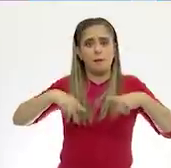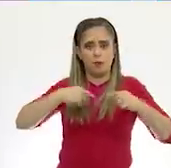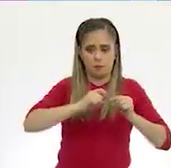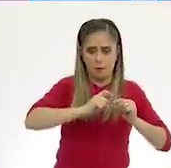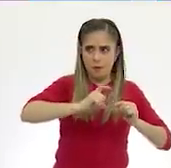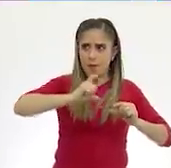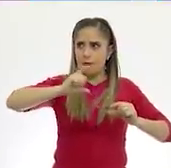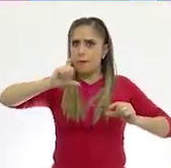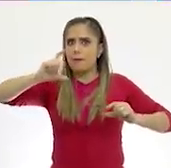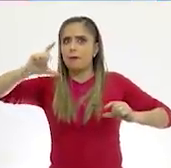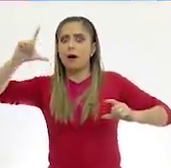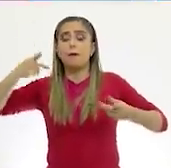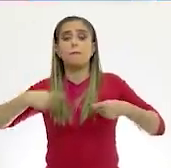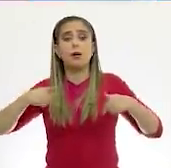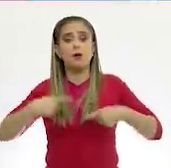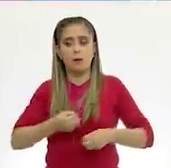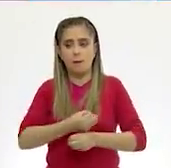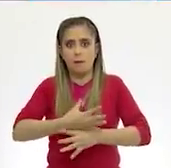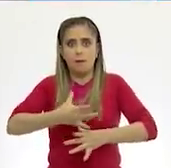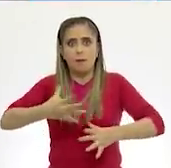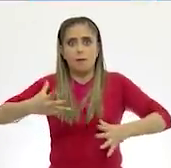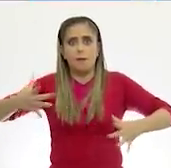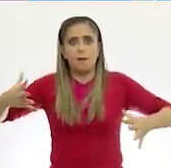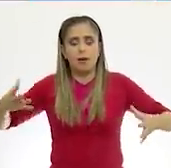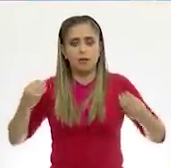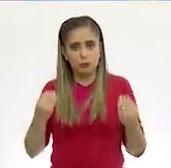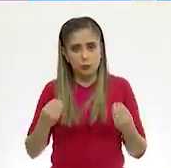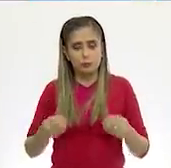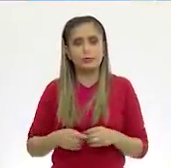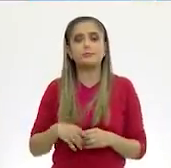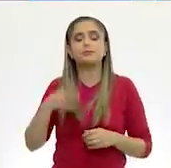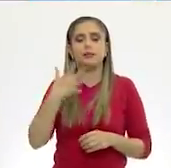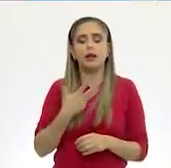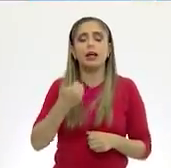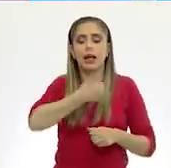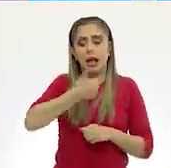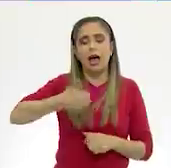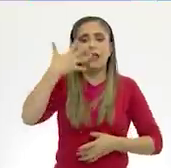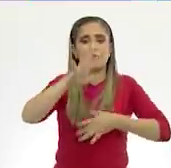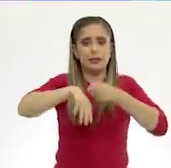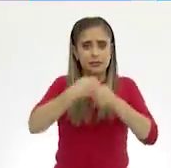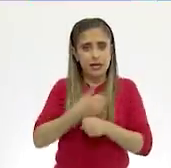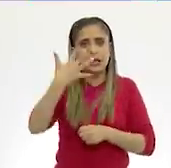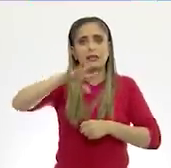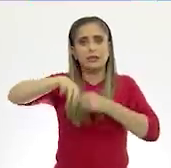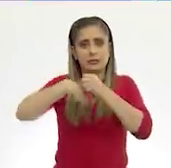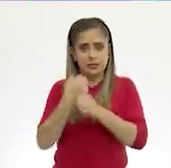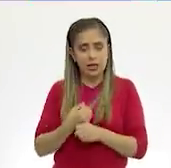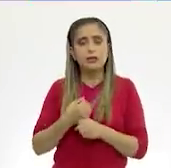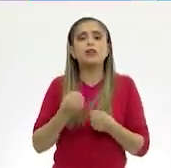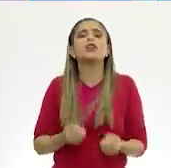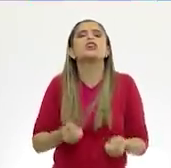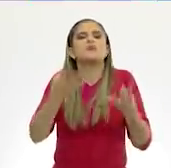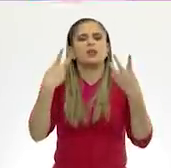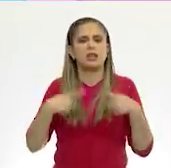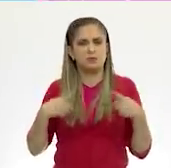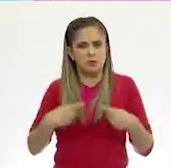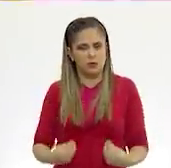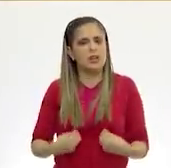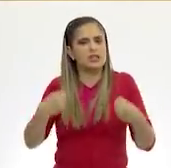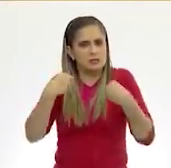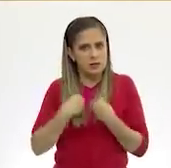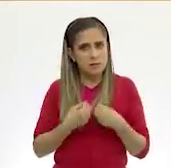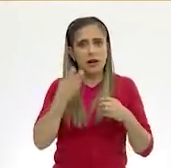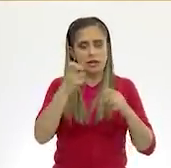país. La información presentada se organiza por décadas y por número de habitantes.